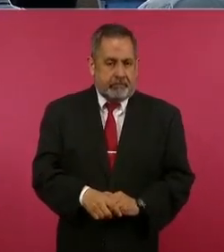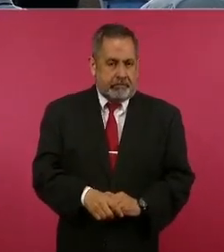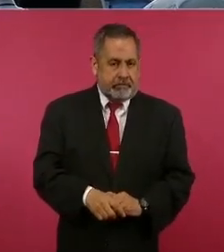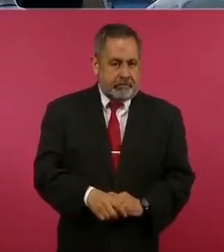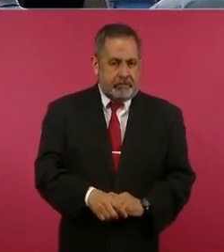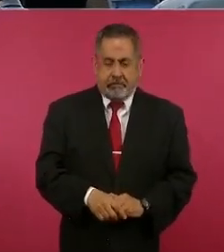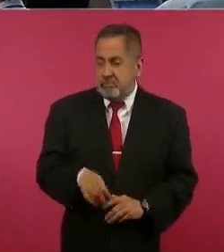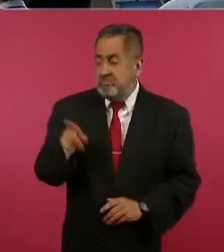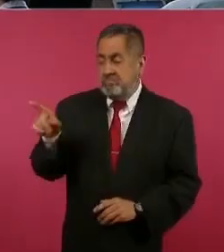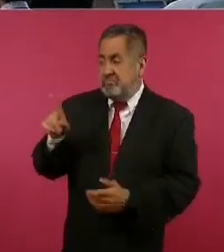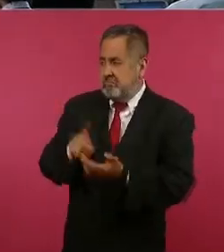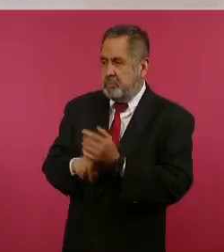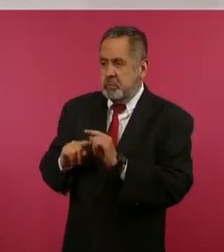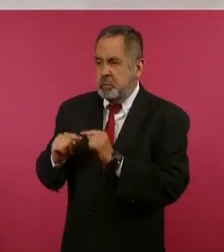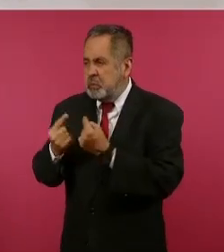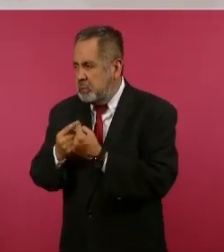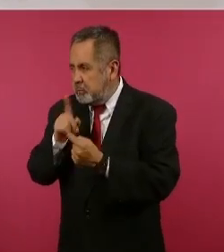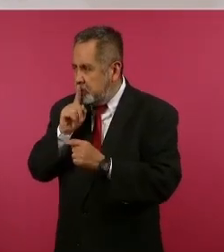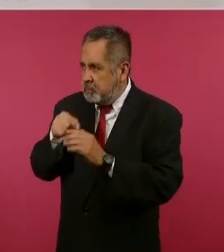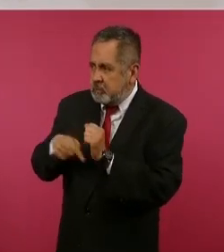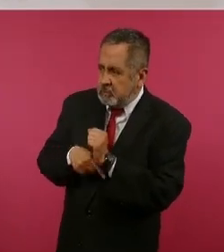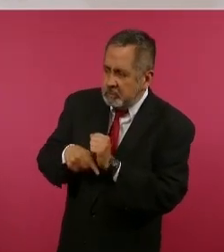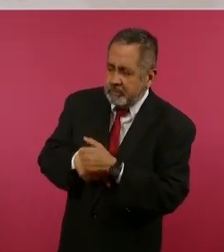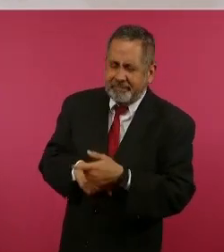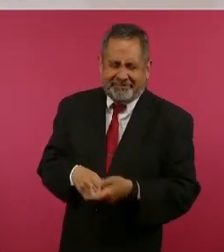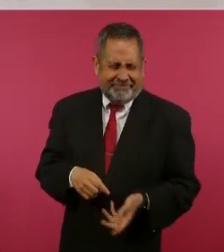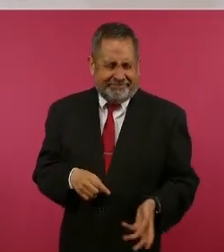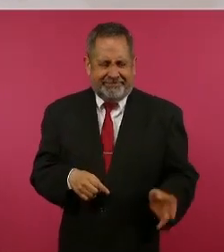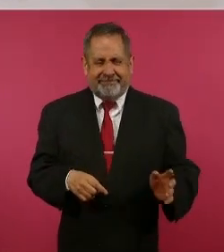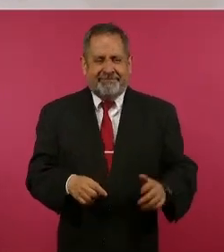Fosas clandestinas,